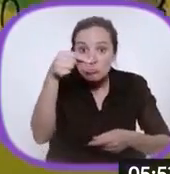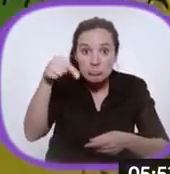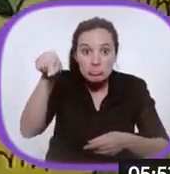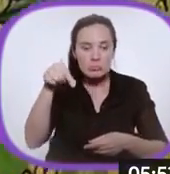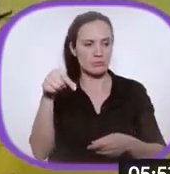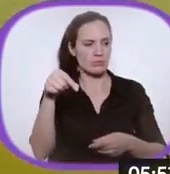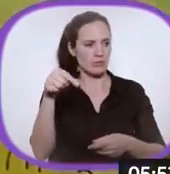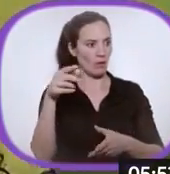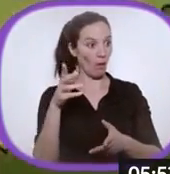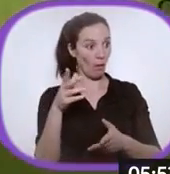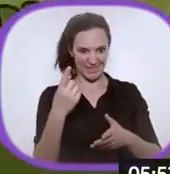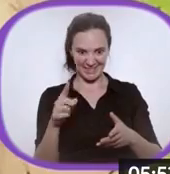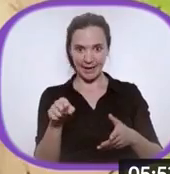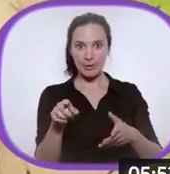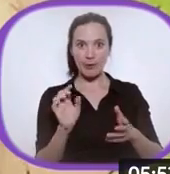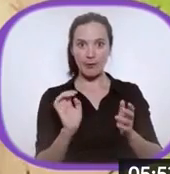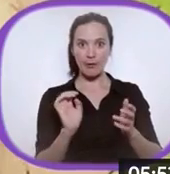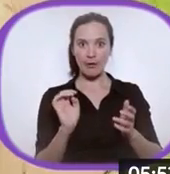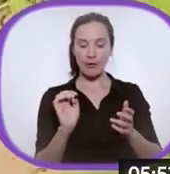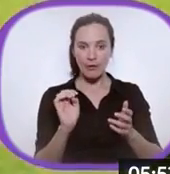¡Oh, no! ¡Qué peculiar!